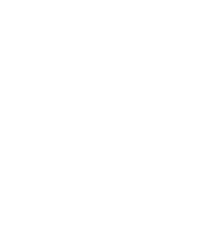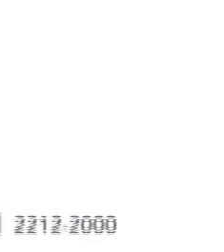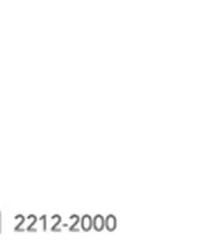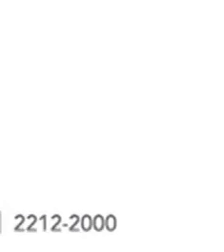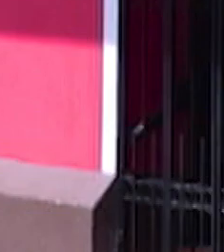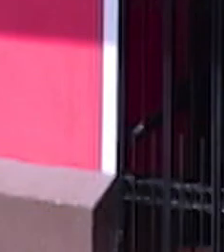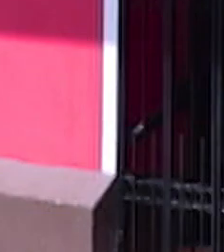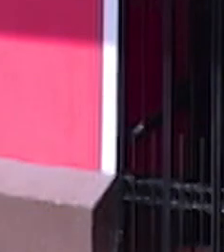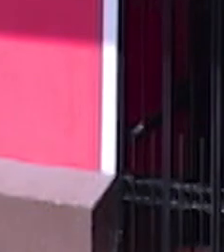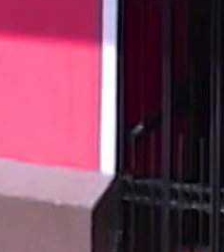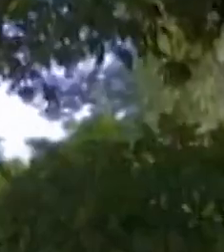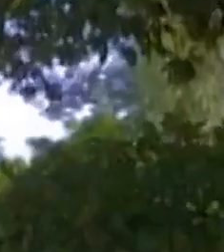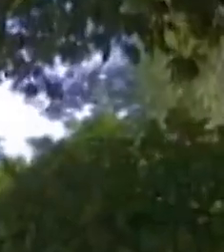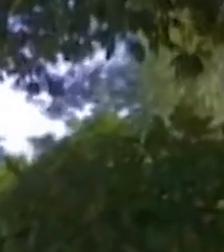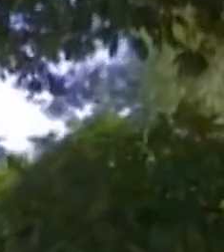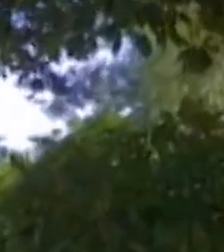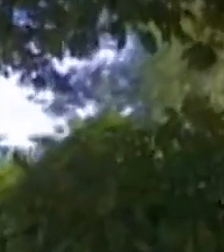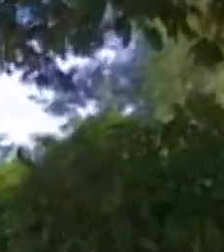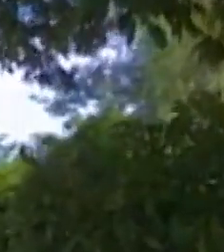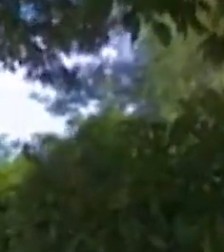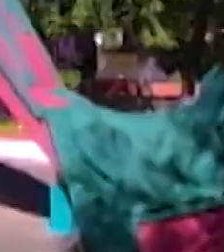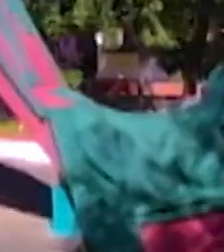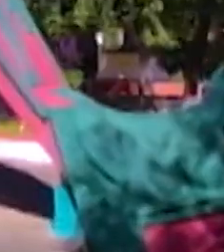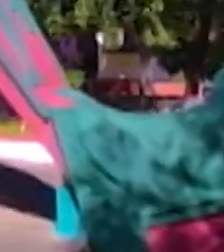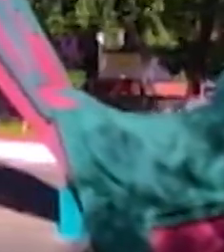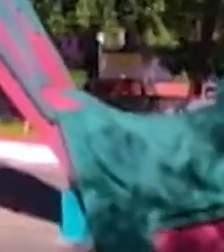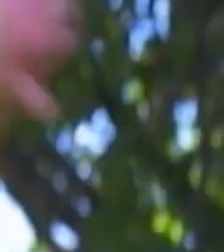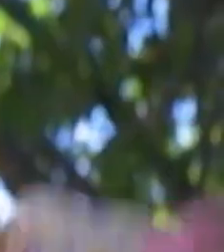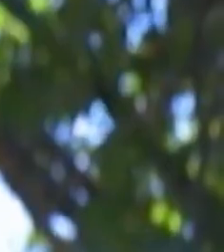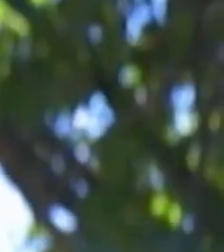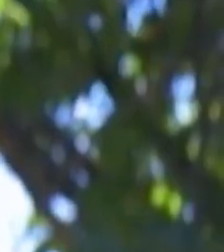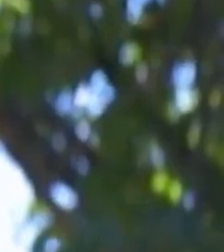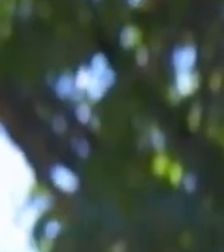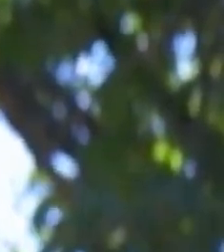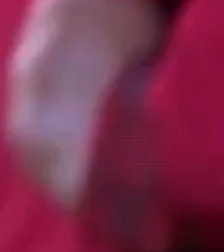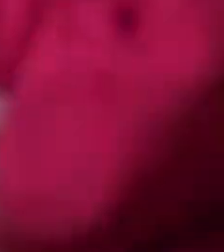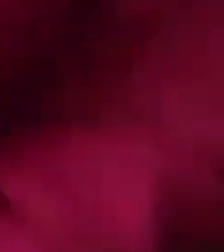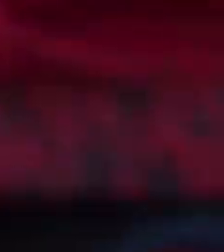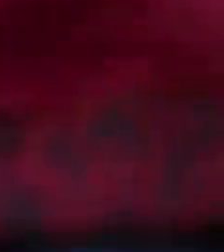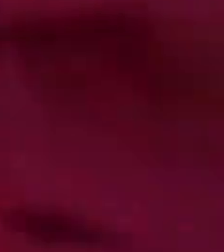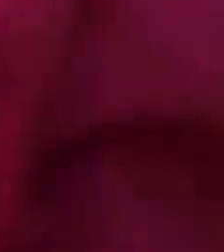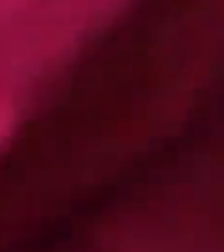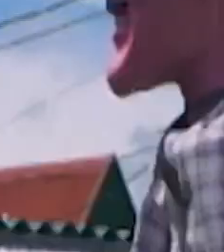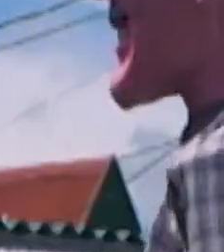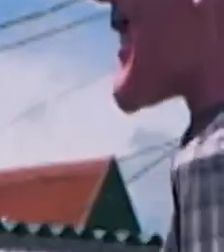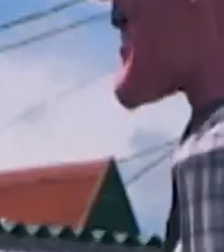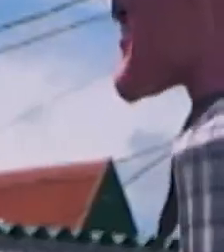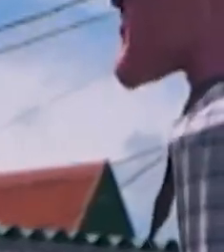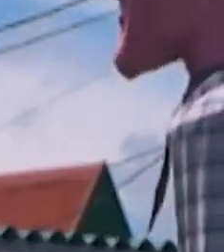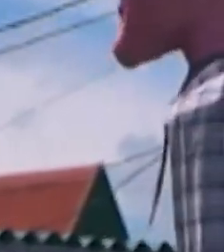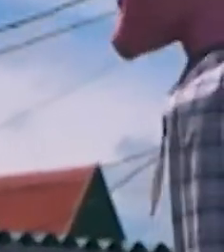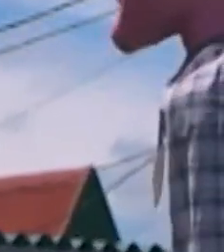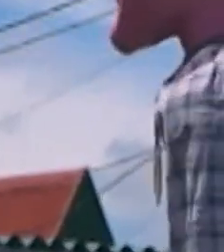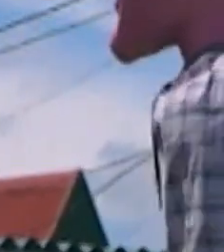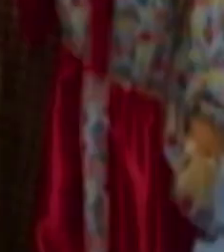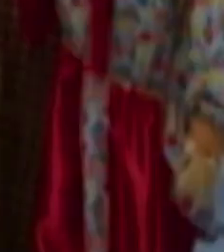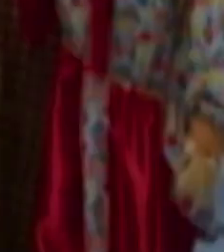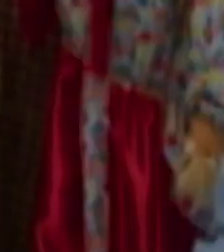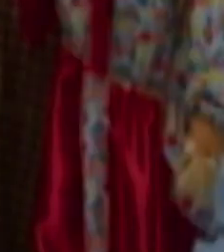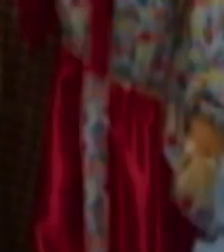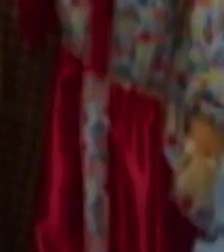www.bnventadebienes.com. Música y documentales para celebrar la Mascarada Nacional. Cine en cortos. Con